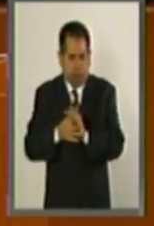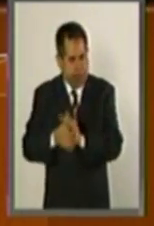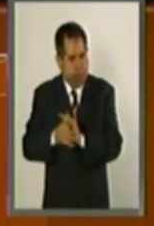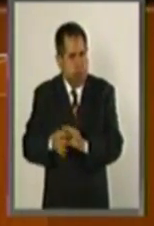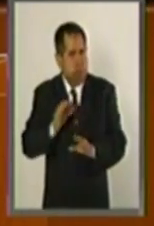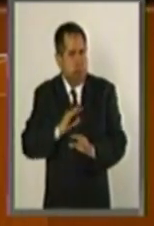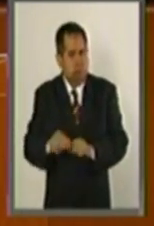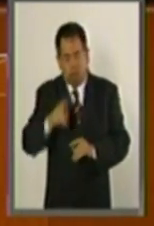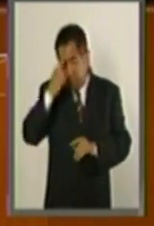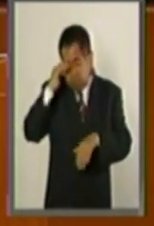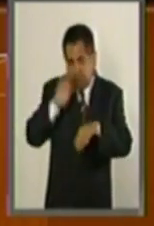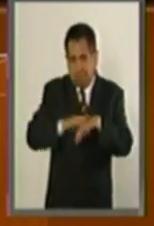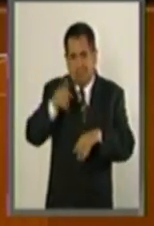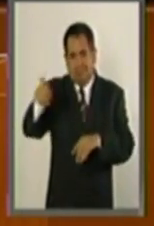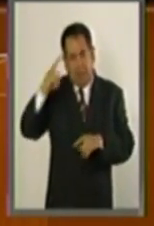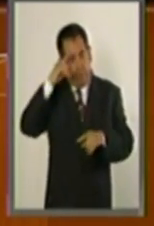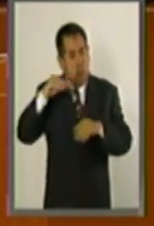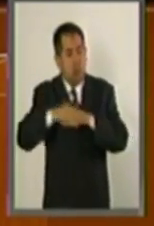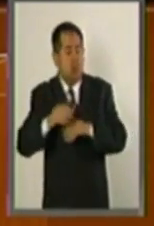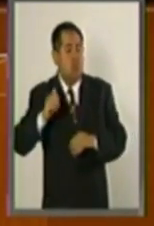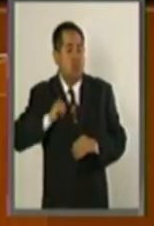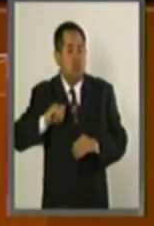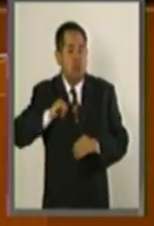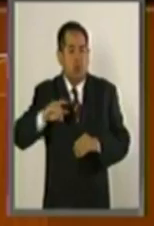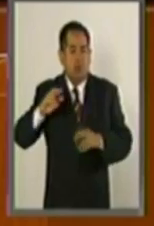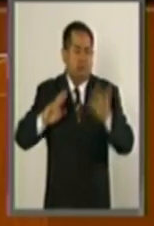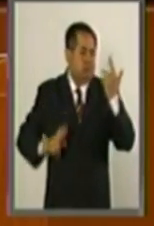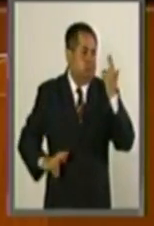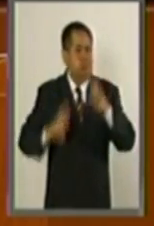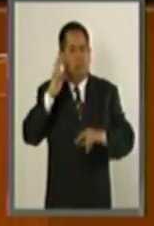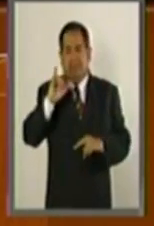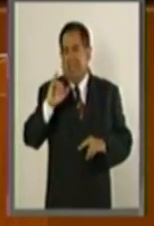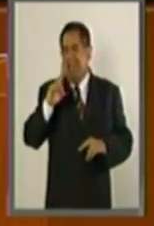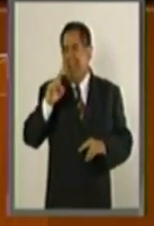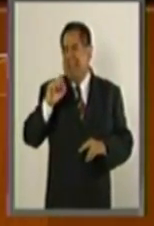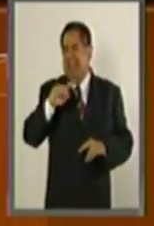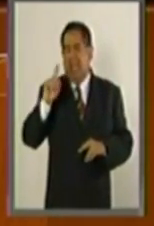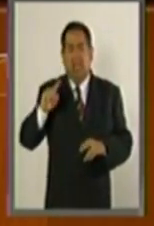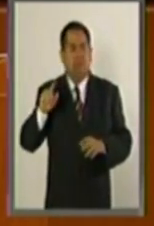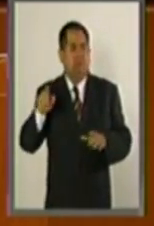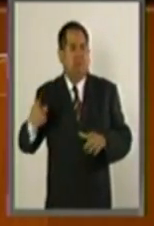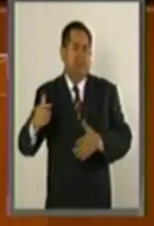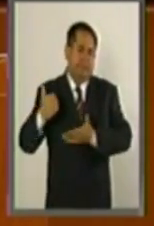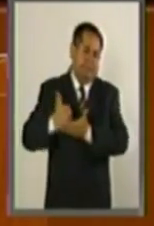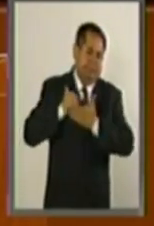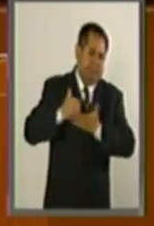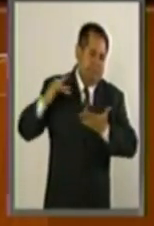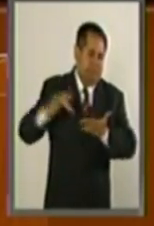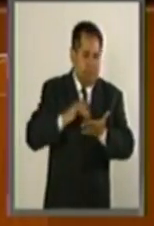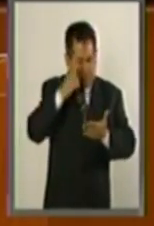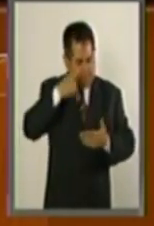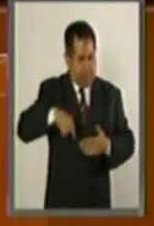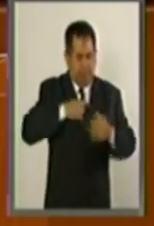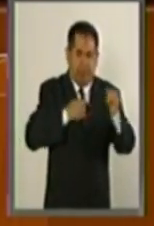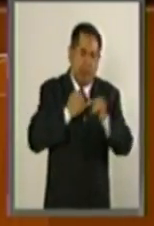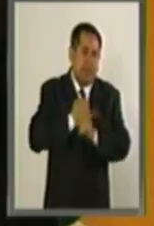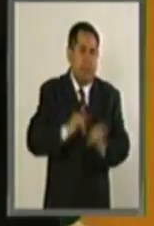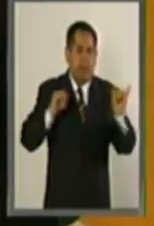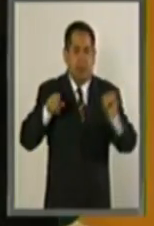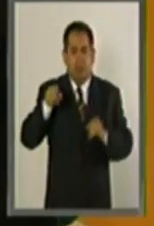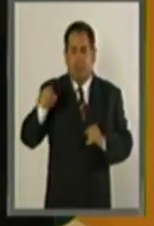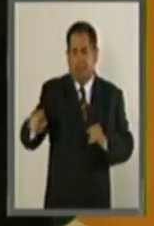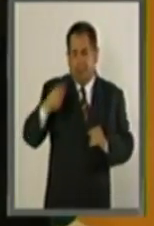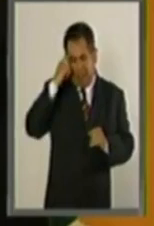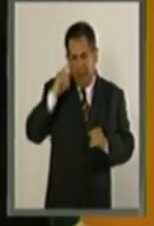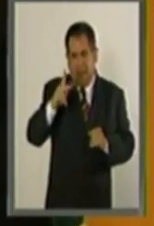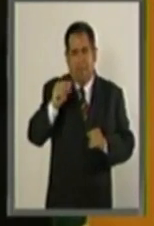No olvidemos la influencia que en un connotado revolucionario irlandés tuvo para nuestra lucha independentista, Guillem de la